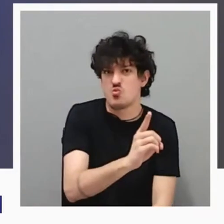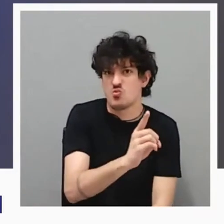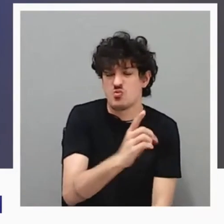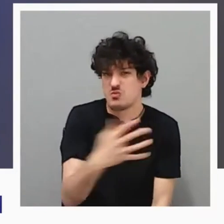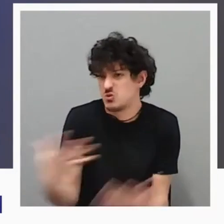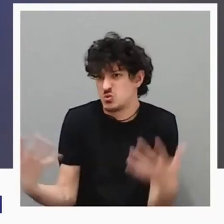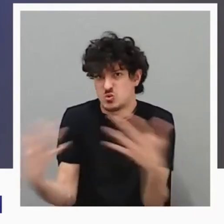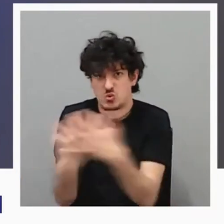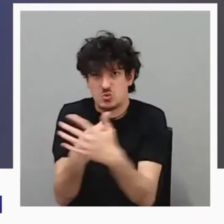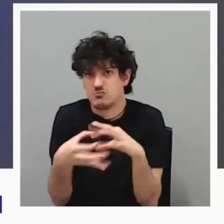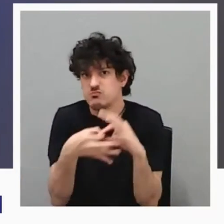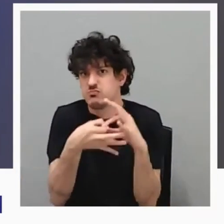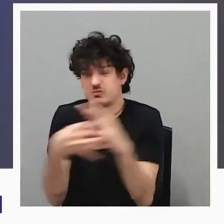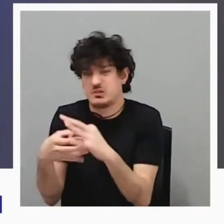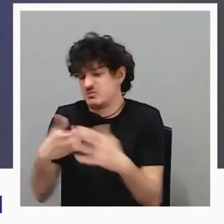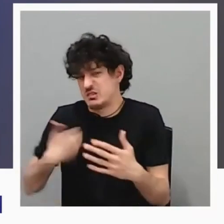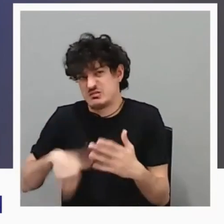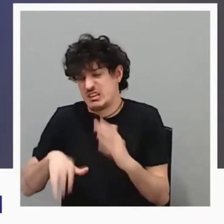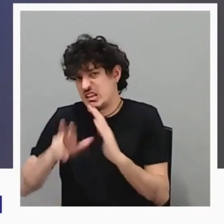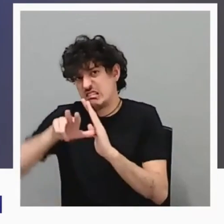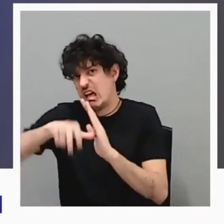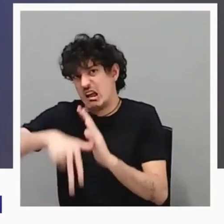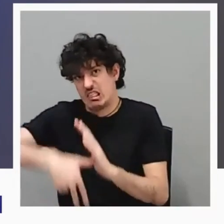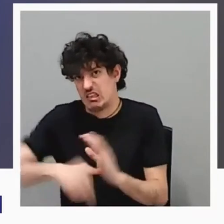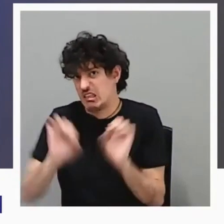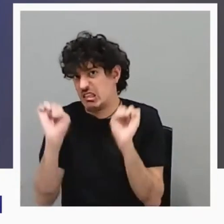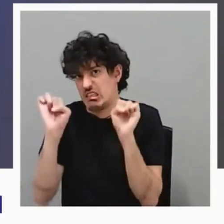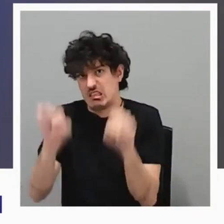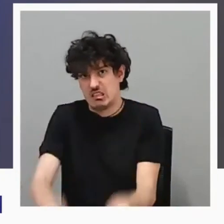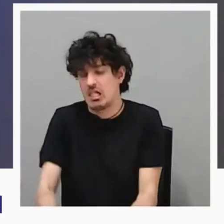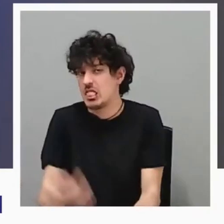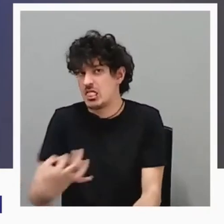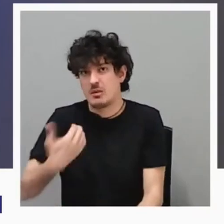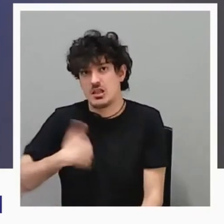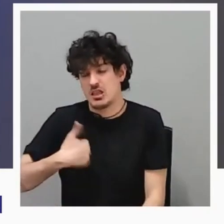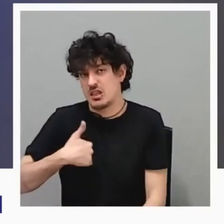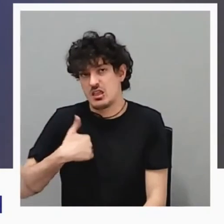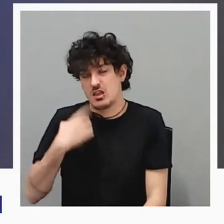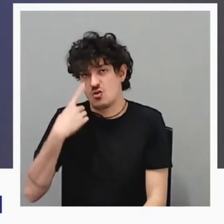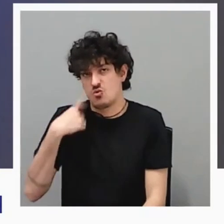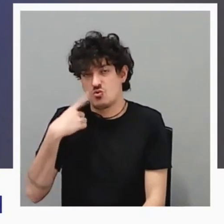tarde. Tenemos que acostumbrarnos a vivir ya con ciertas